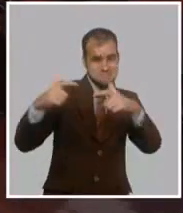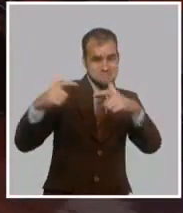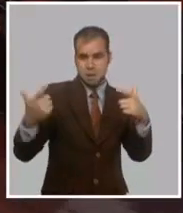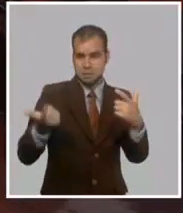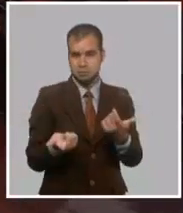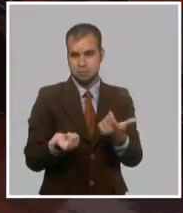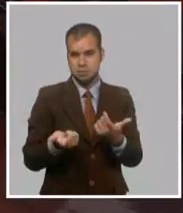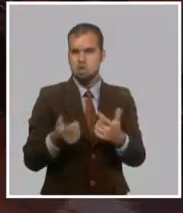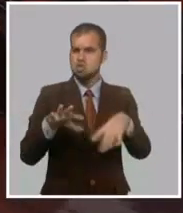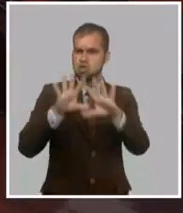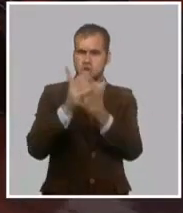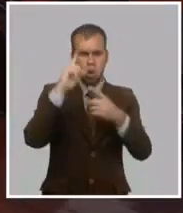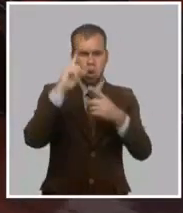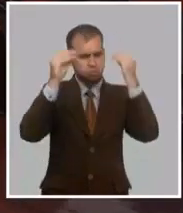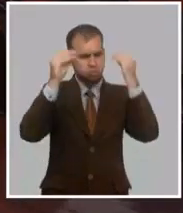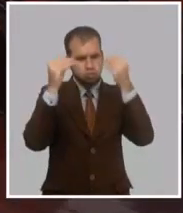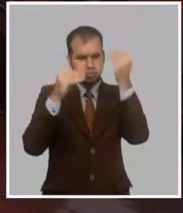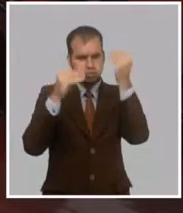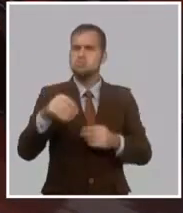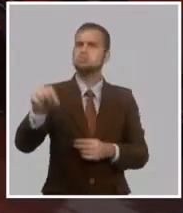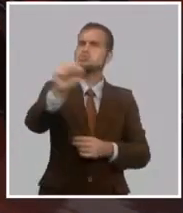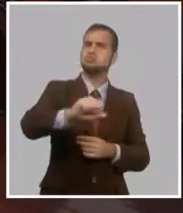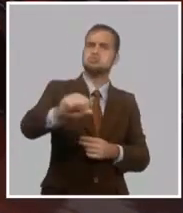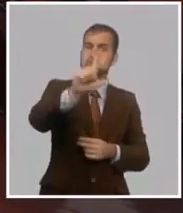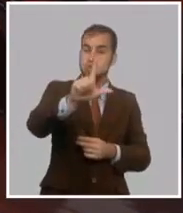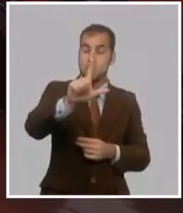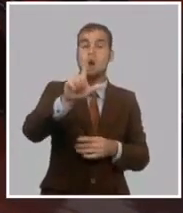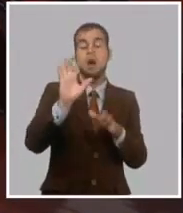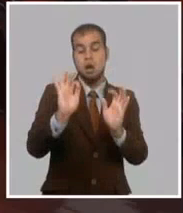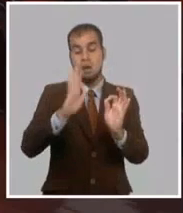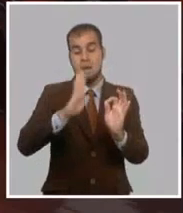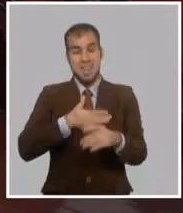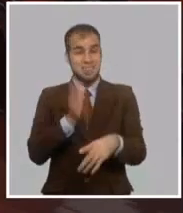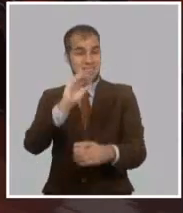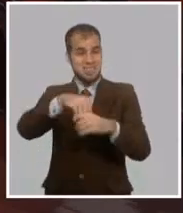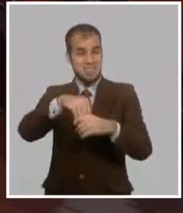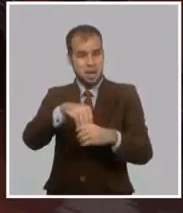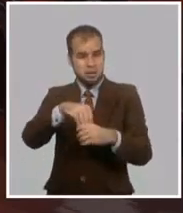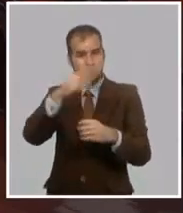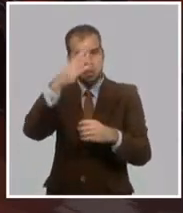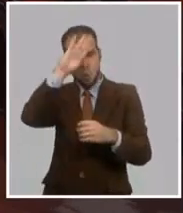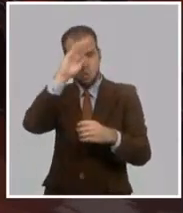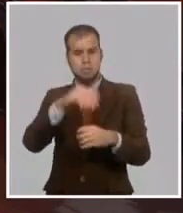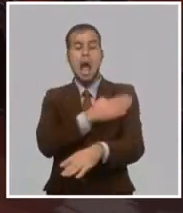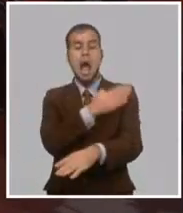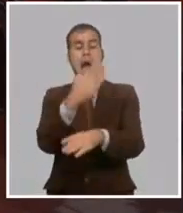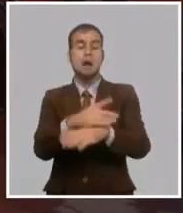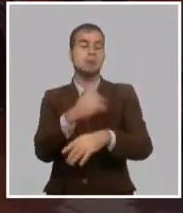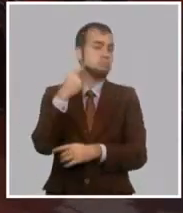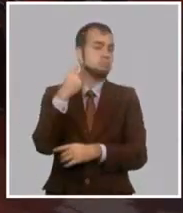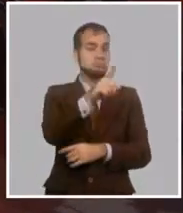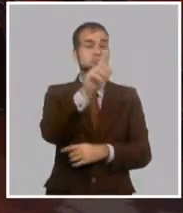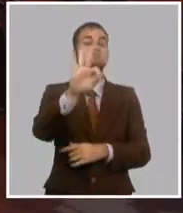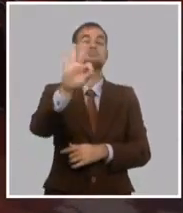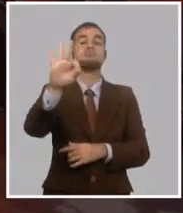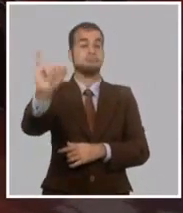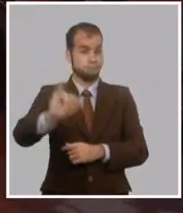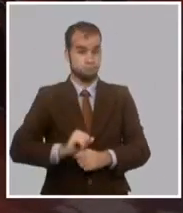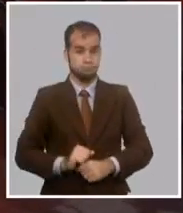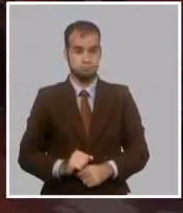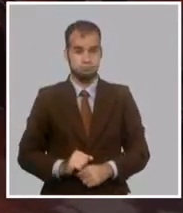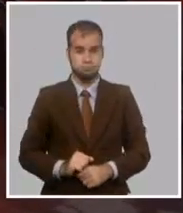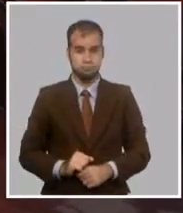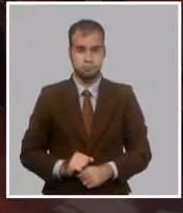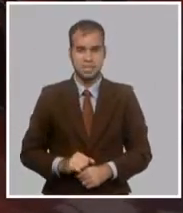hay todo un análisis sociológico en el fondo de la sociedad cubana, esclavista hasta 1886, donde el componente, por supuesto,